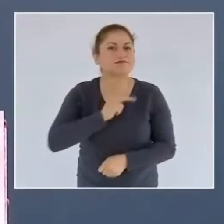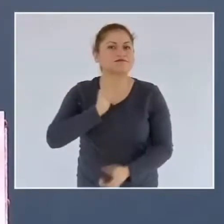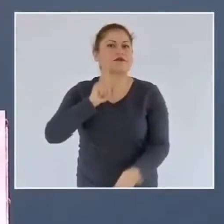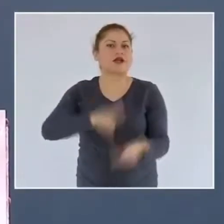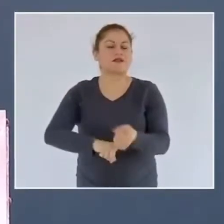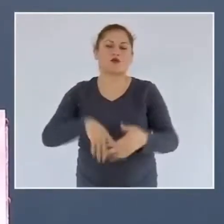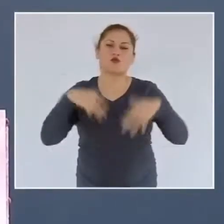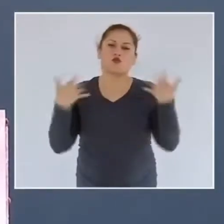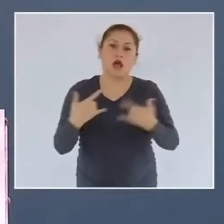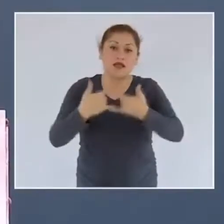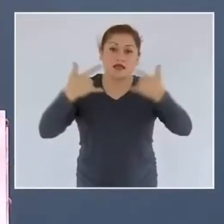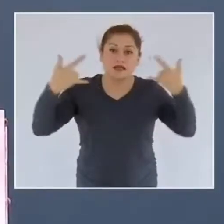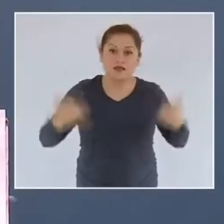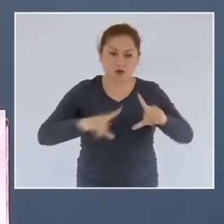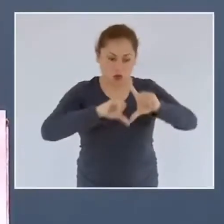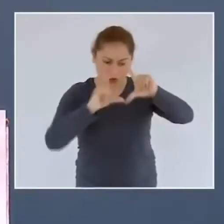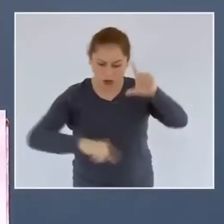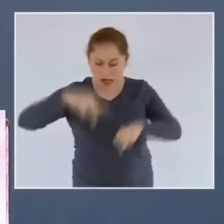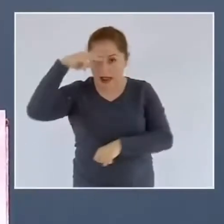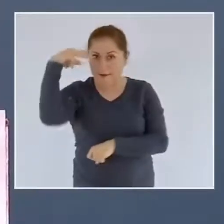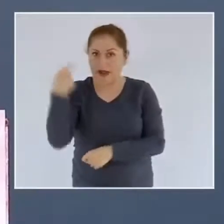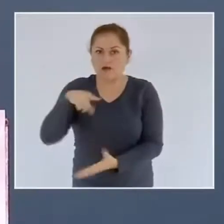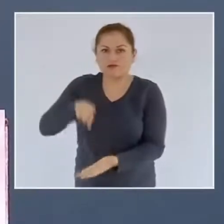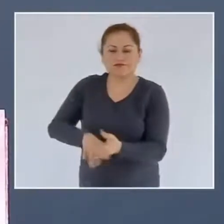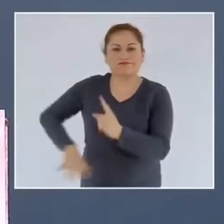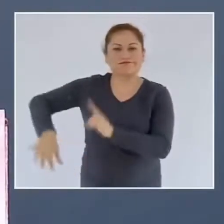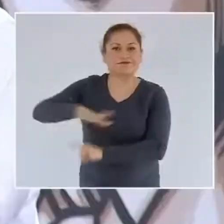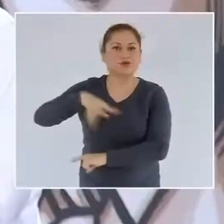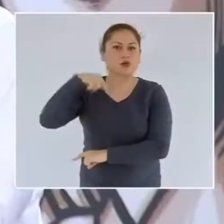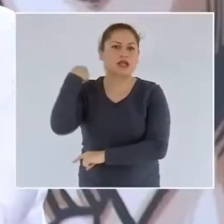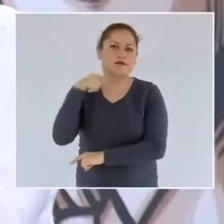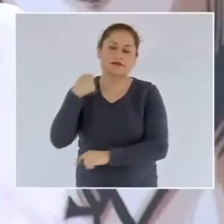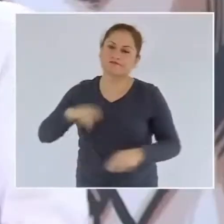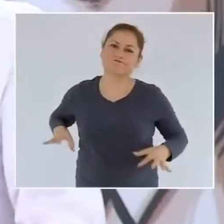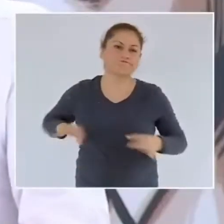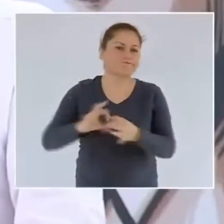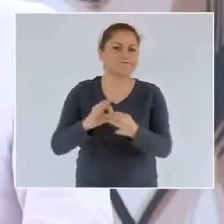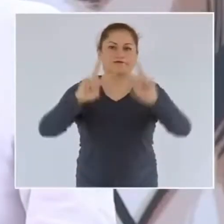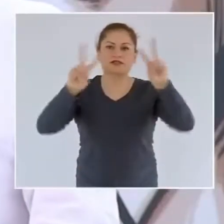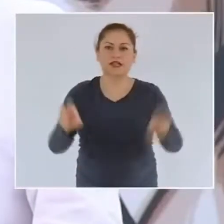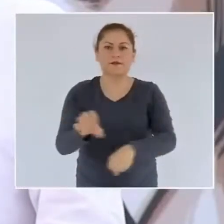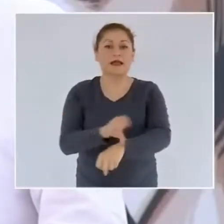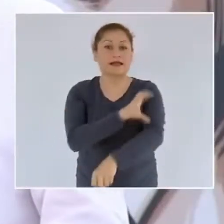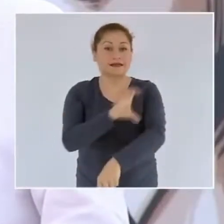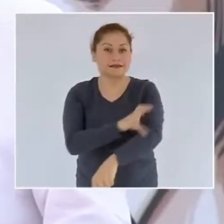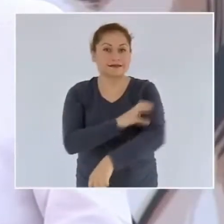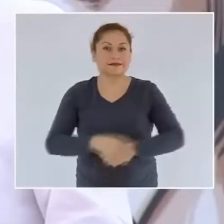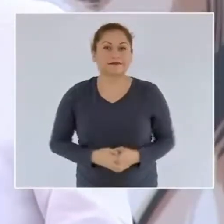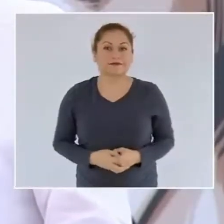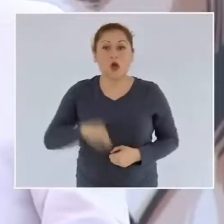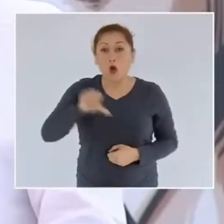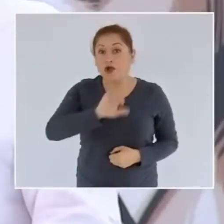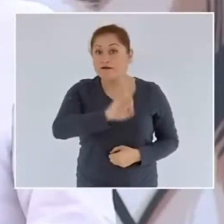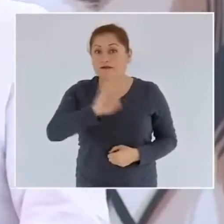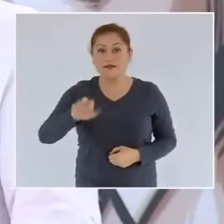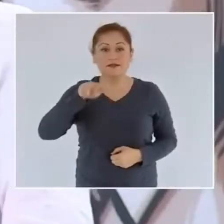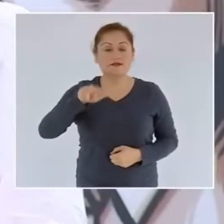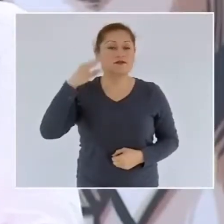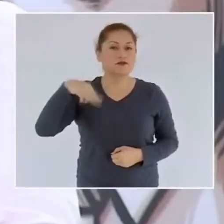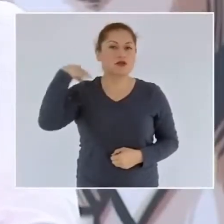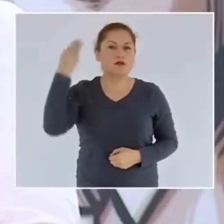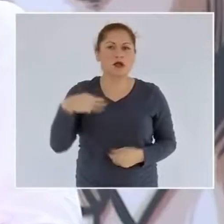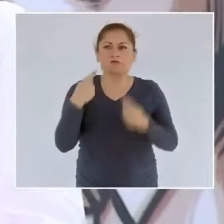de Tabasco están indisolublemente ligados al desarrollo energético. Este 18 de marzo no es una fecha